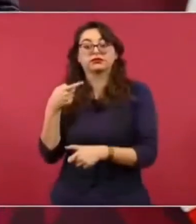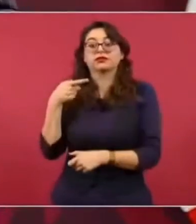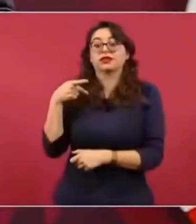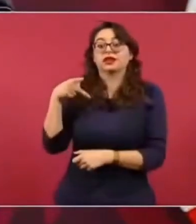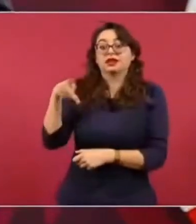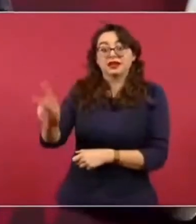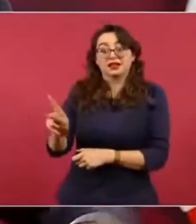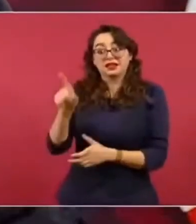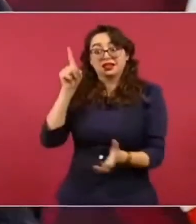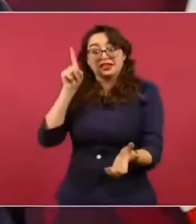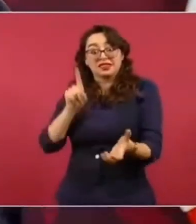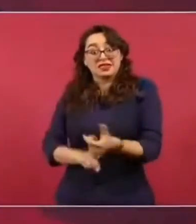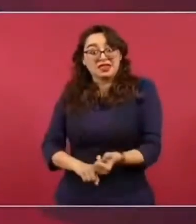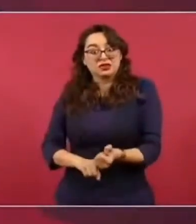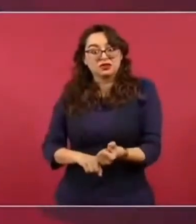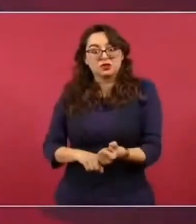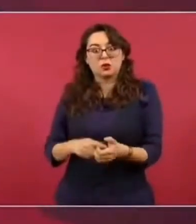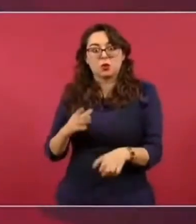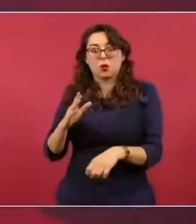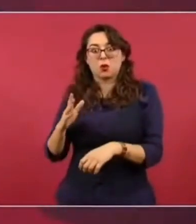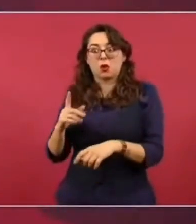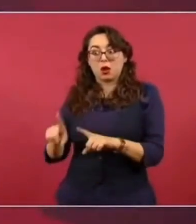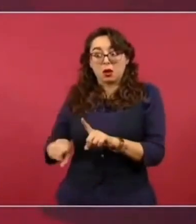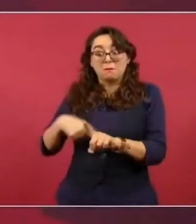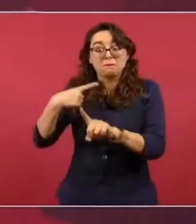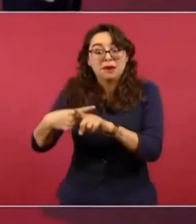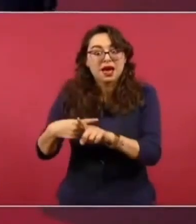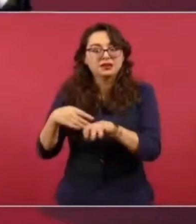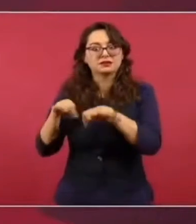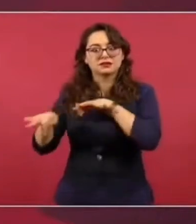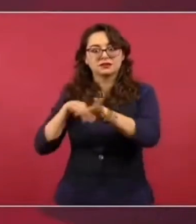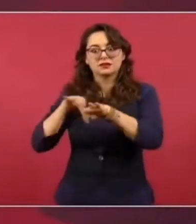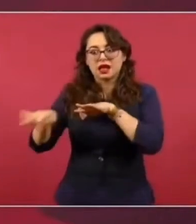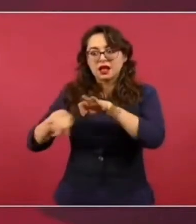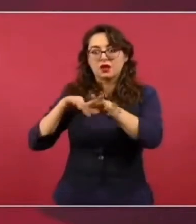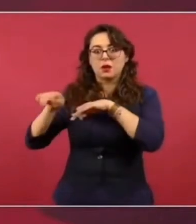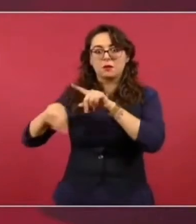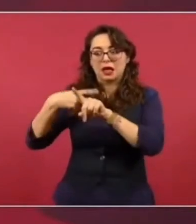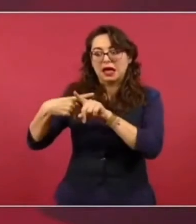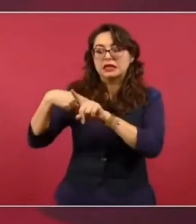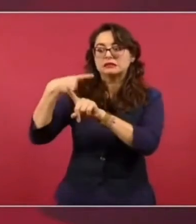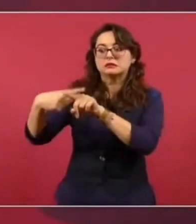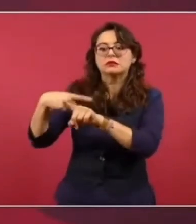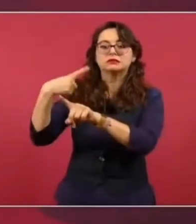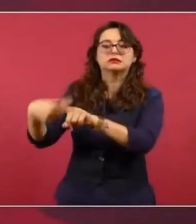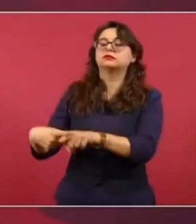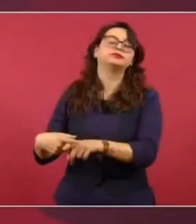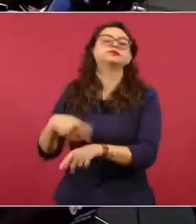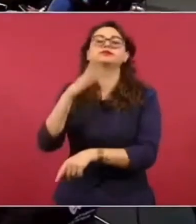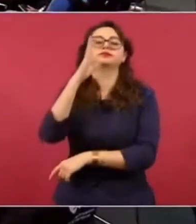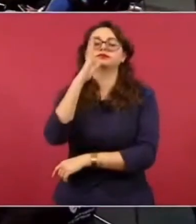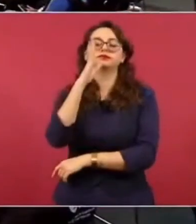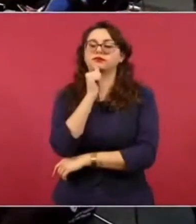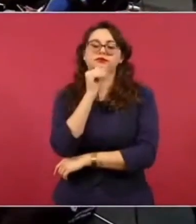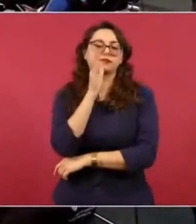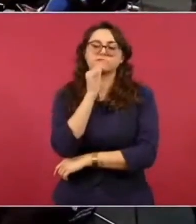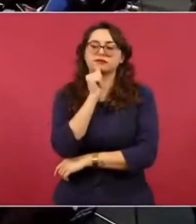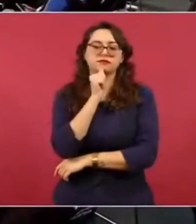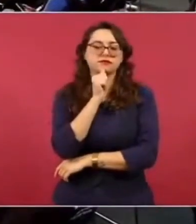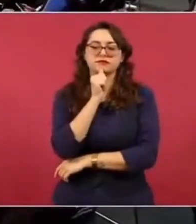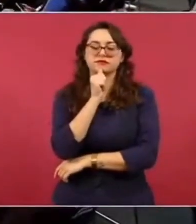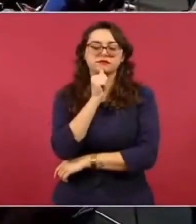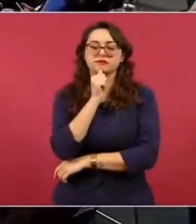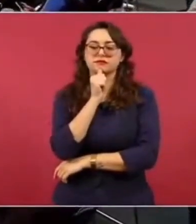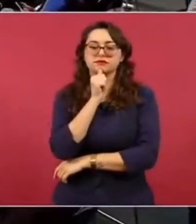no tendría la capacidad. Y el Banco del Bienestar va a manejar, va a